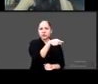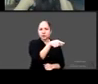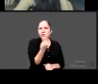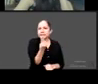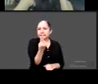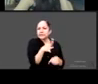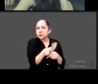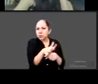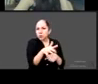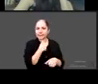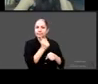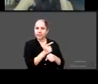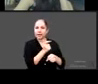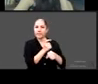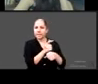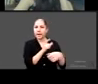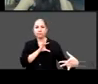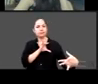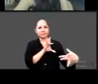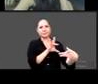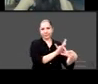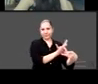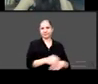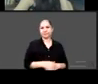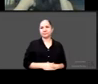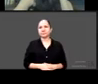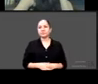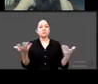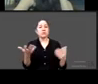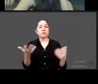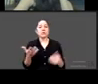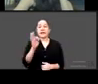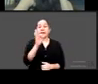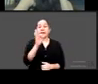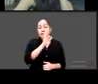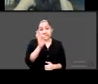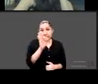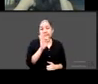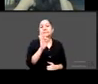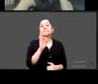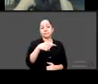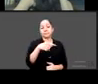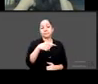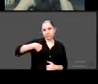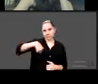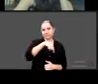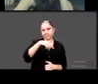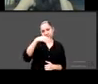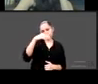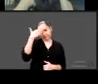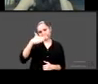sí, queremos cambiar esas llaves maestras que utilizaron en el estilo autoritario del que venimos